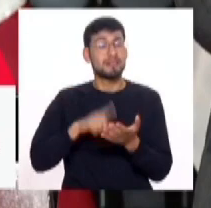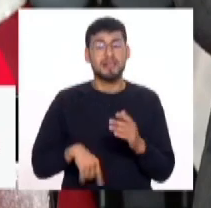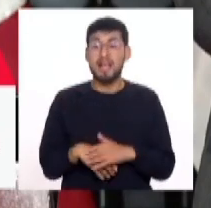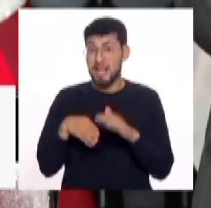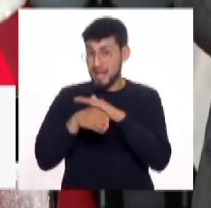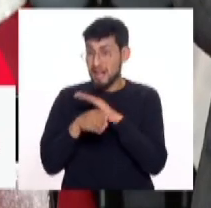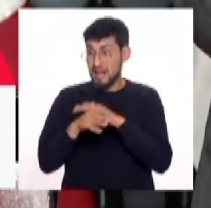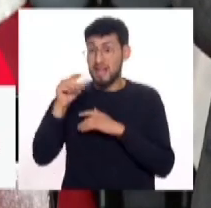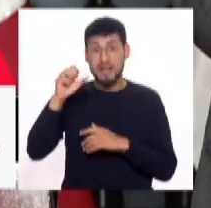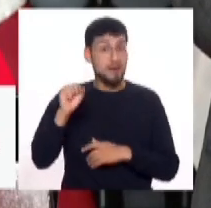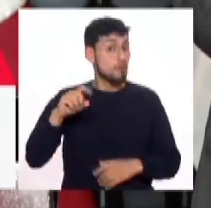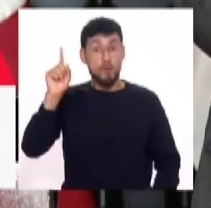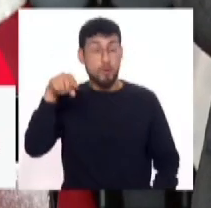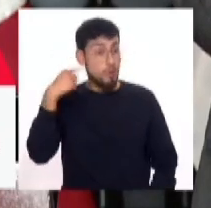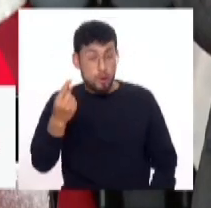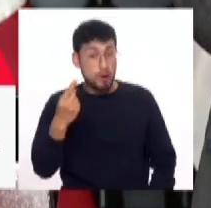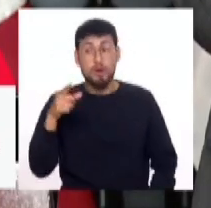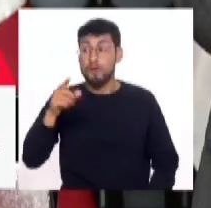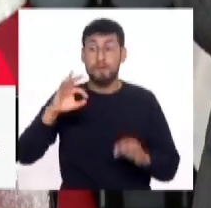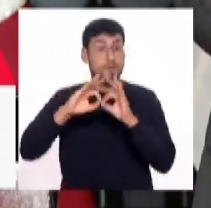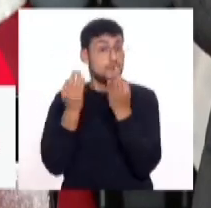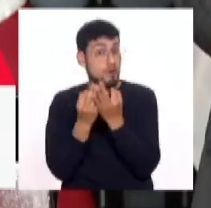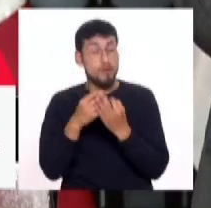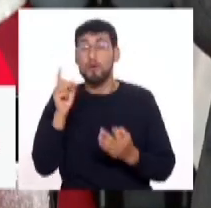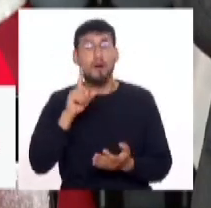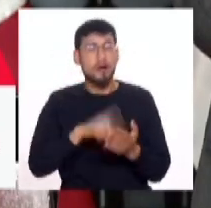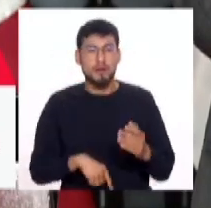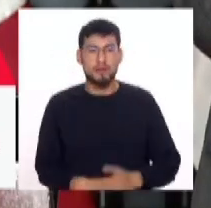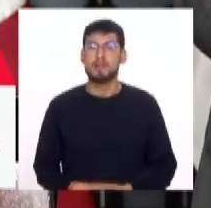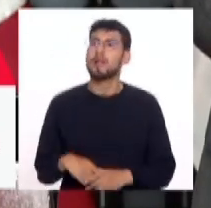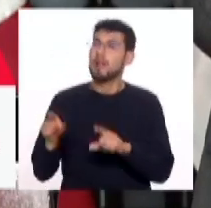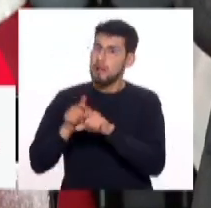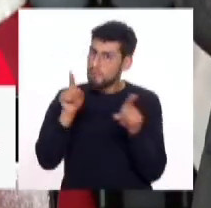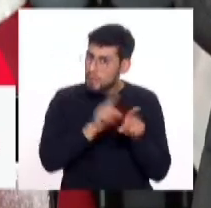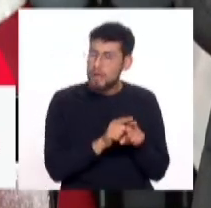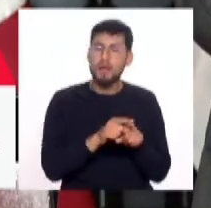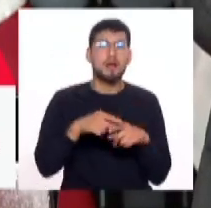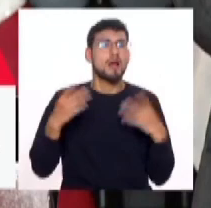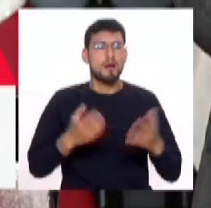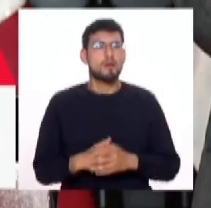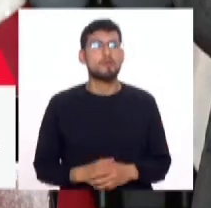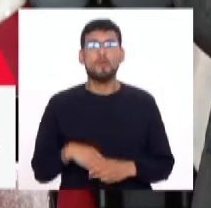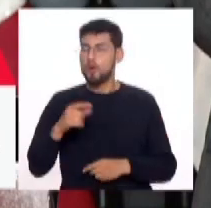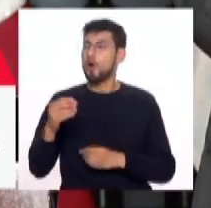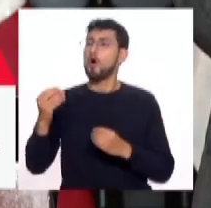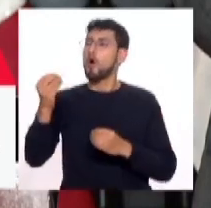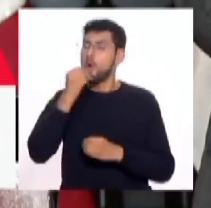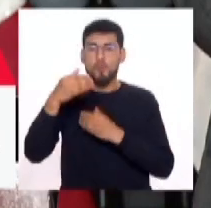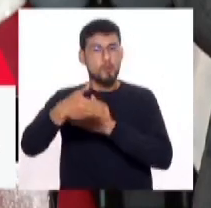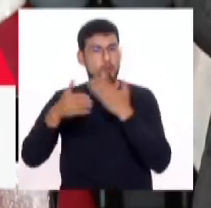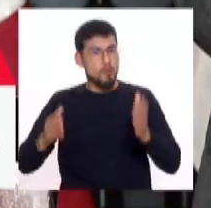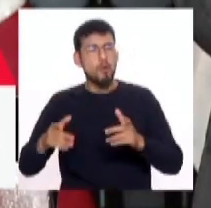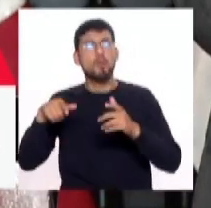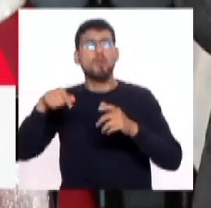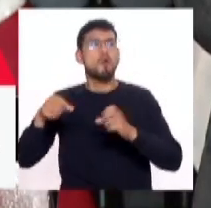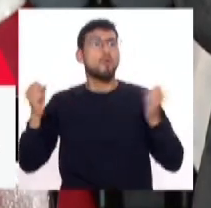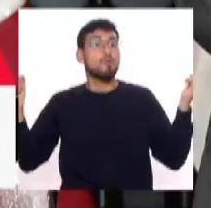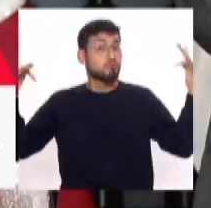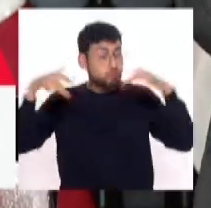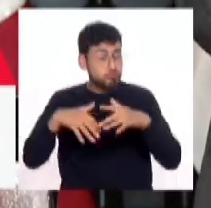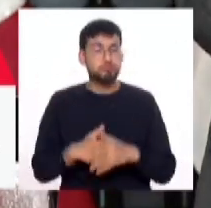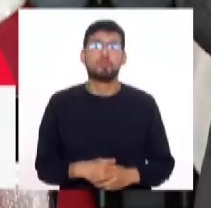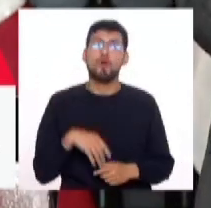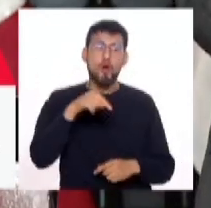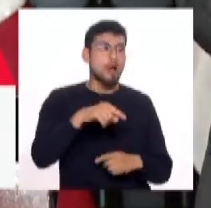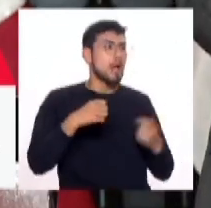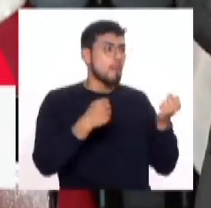gas natural no es solo para los hogares, sino que también alcanza a comedores populares, locales